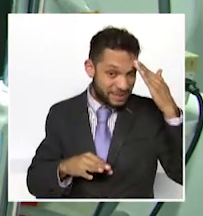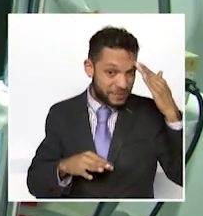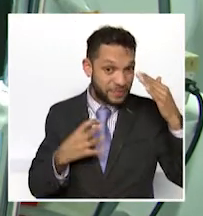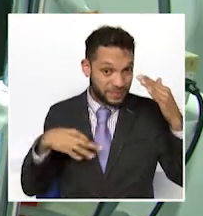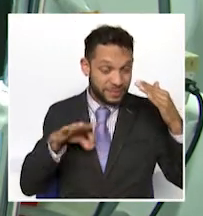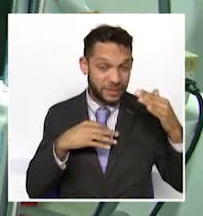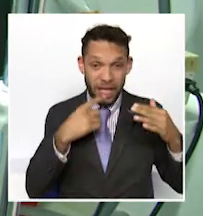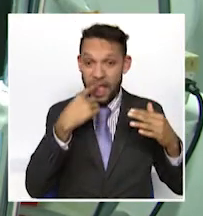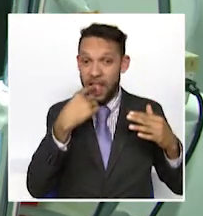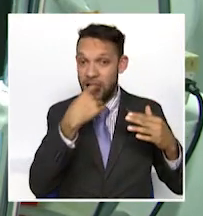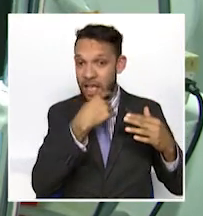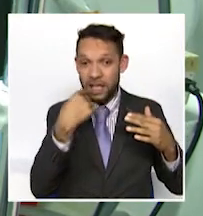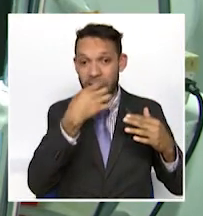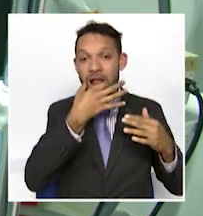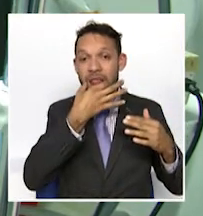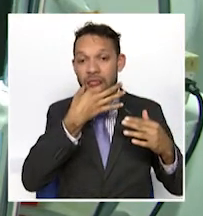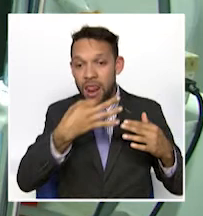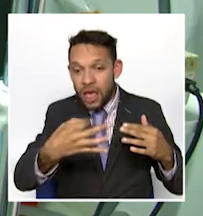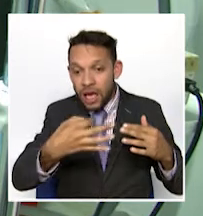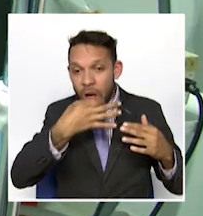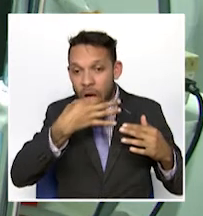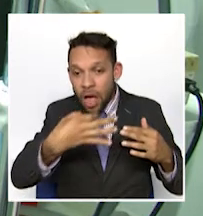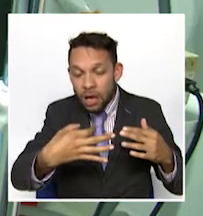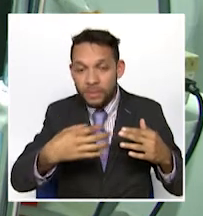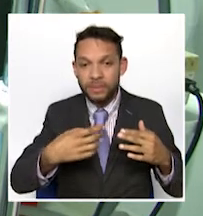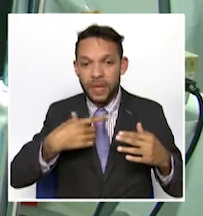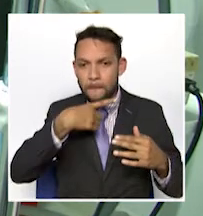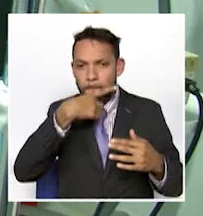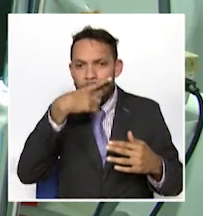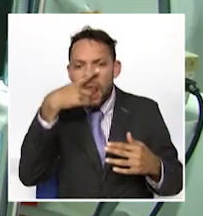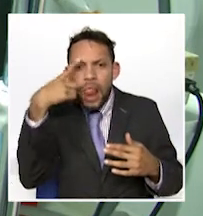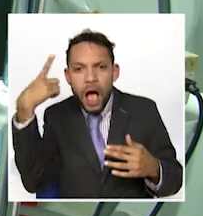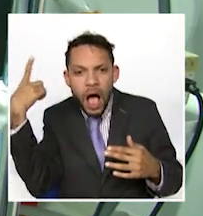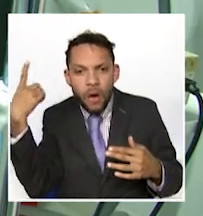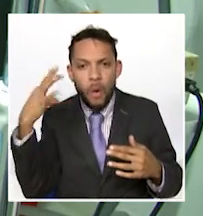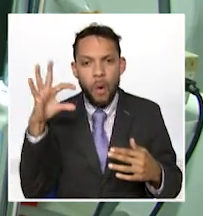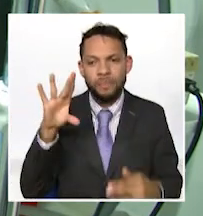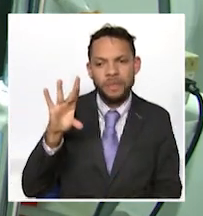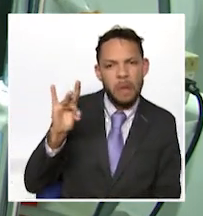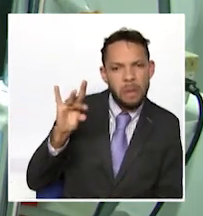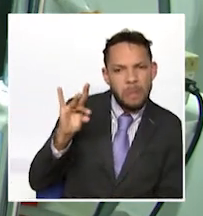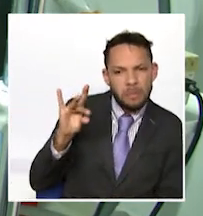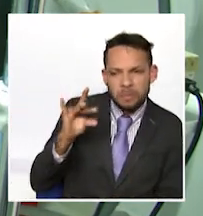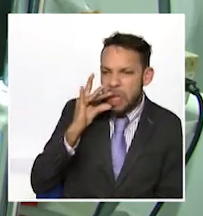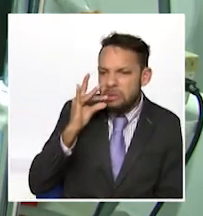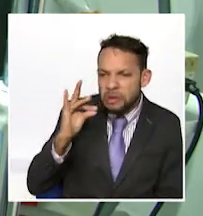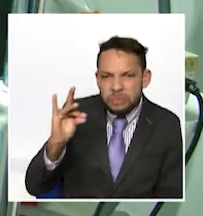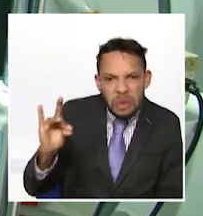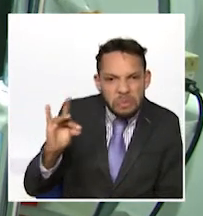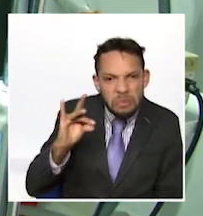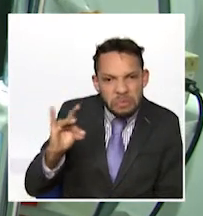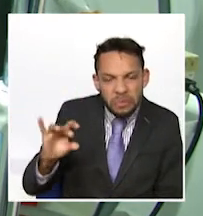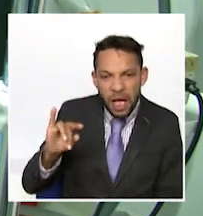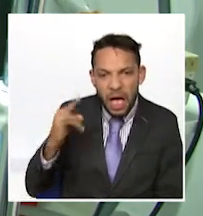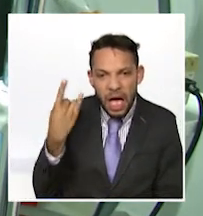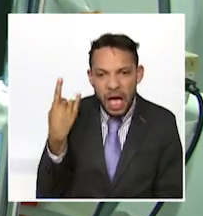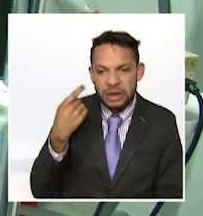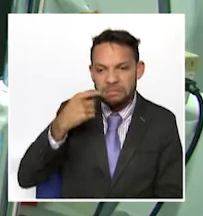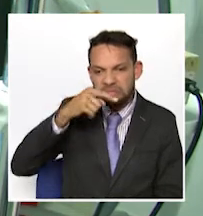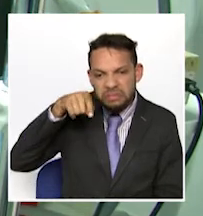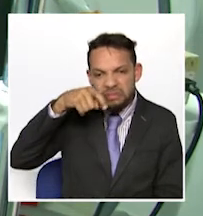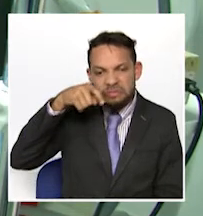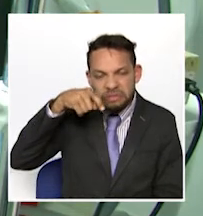diagnóstico de la lengua, miramos si tiene una capa blanquecina, la humedad, la rigidez, si se ven fisuras, el